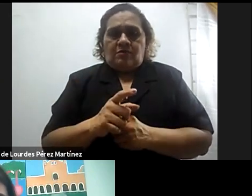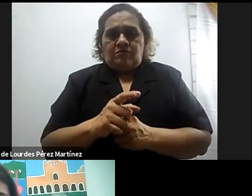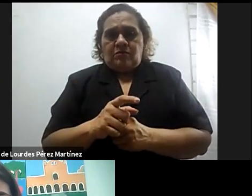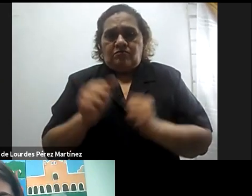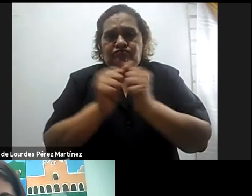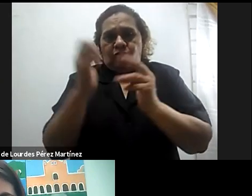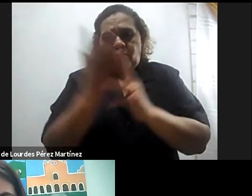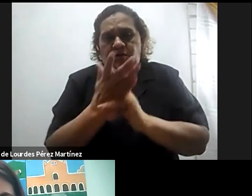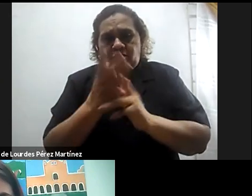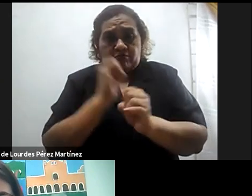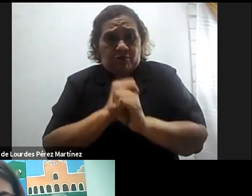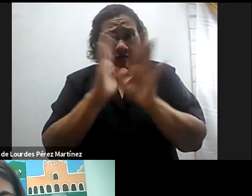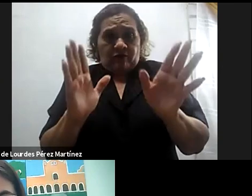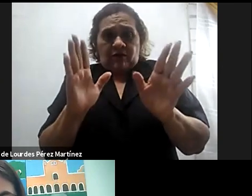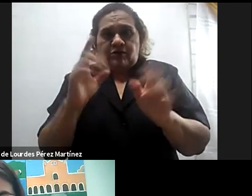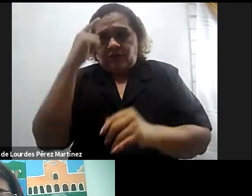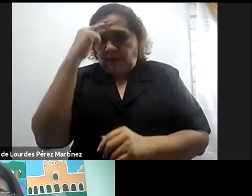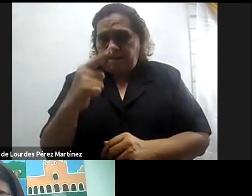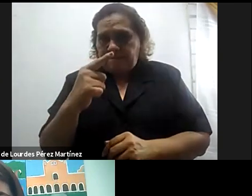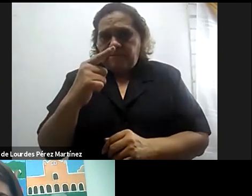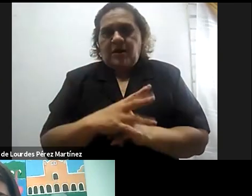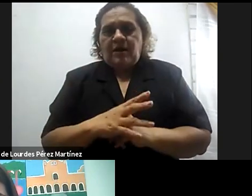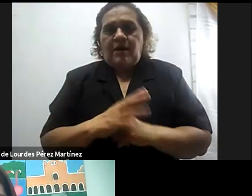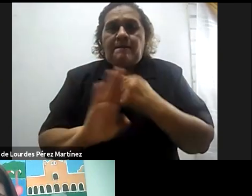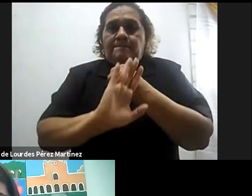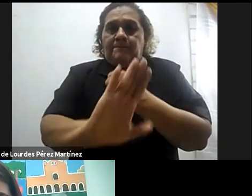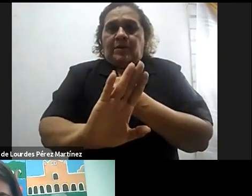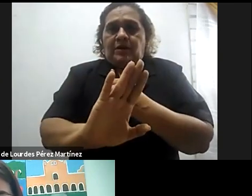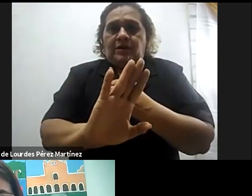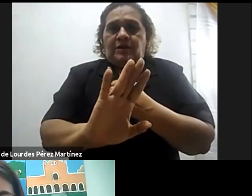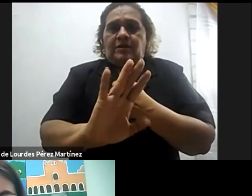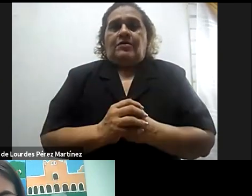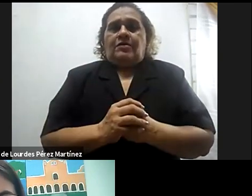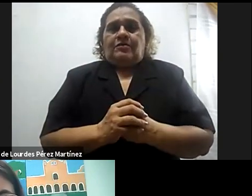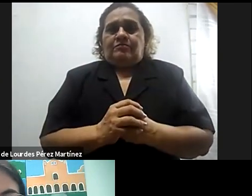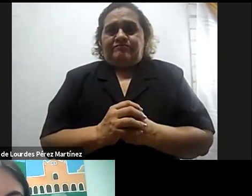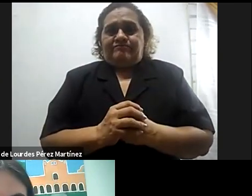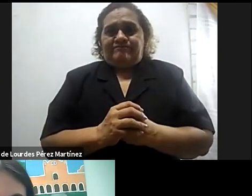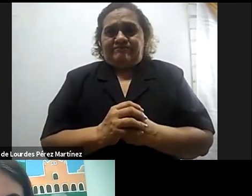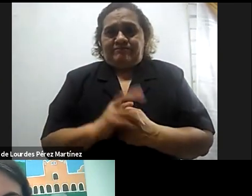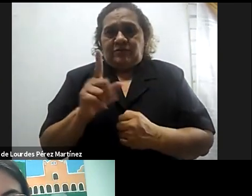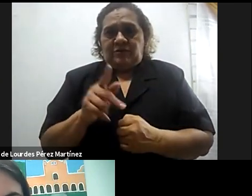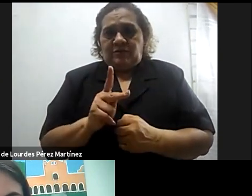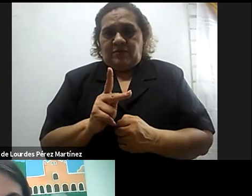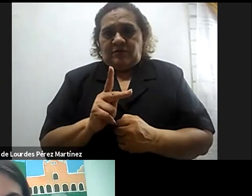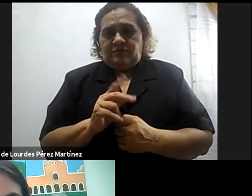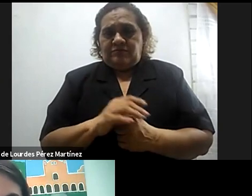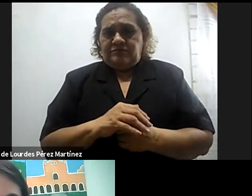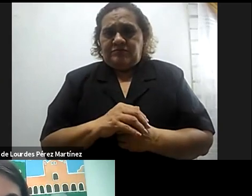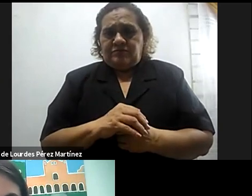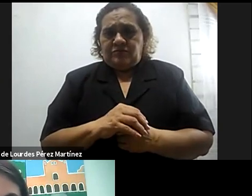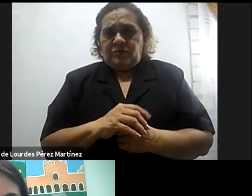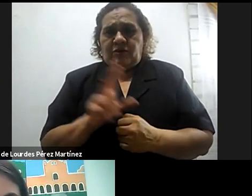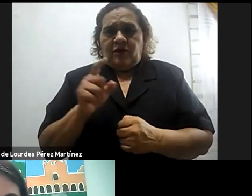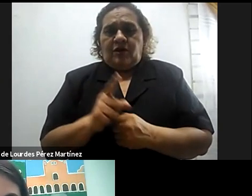compartiendo además la información para prevenir, ¿no? Gracias. La discapacidad, ¿no? Pedro mira, también. Aprovechando,